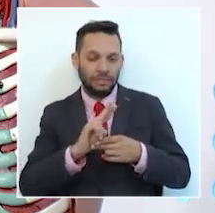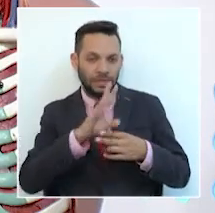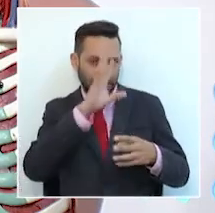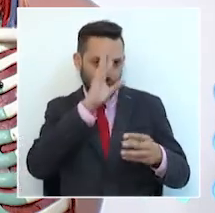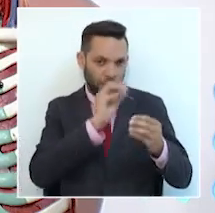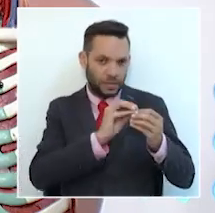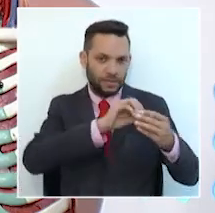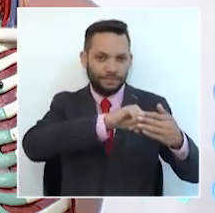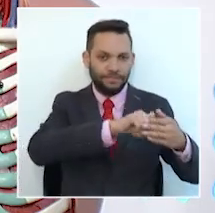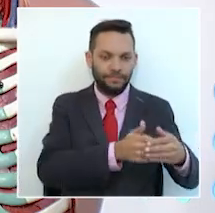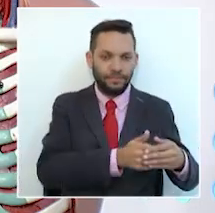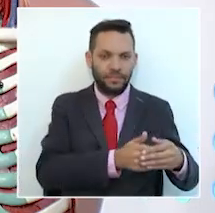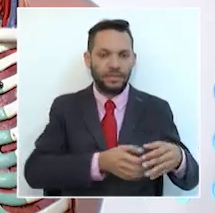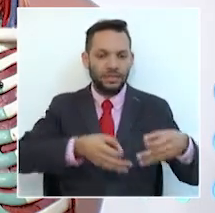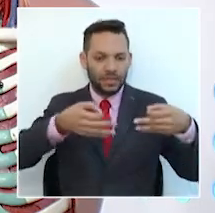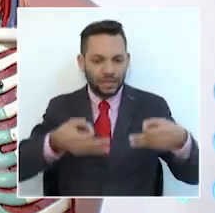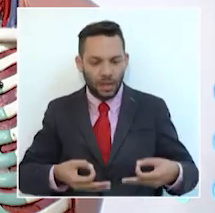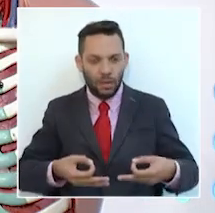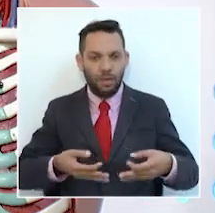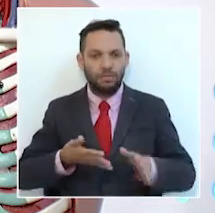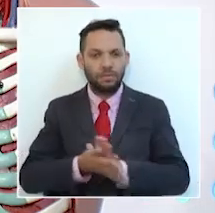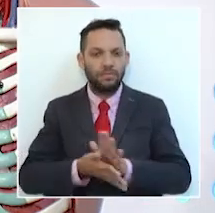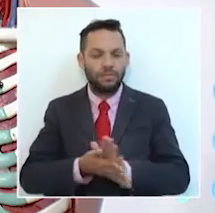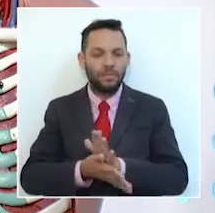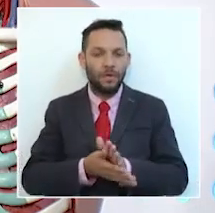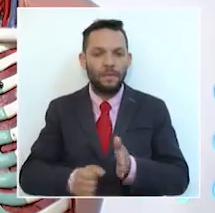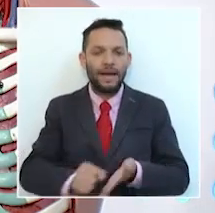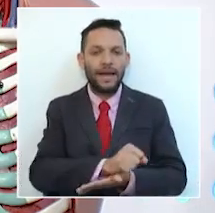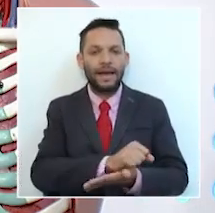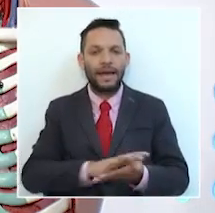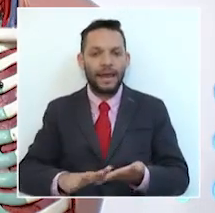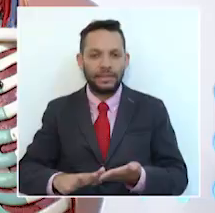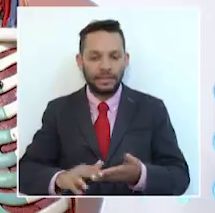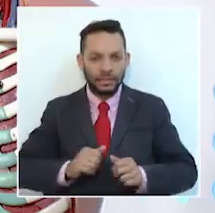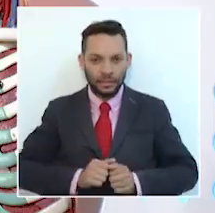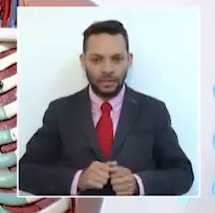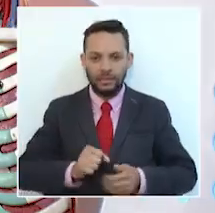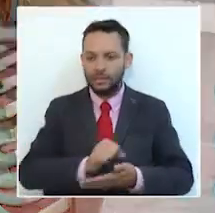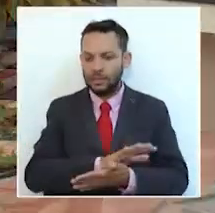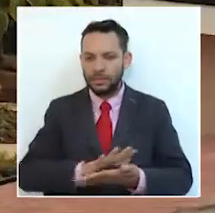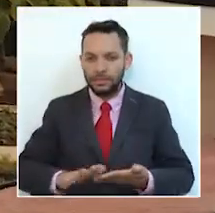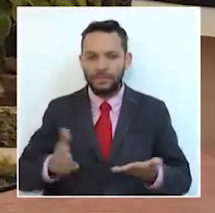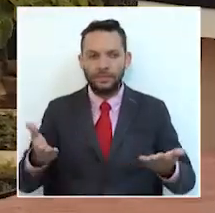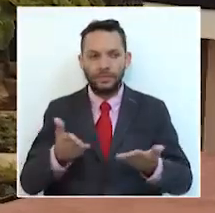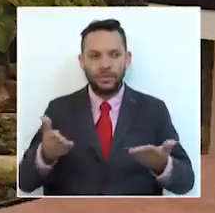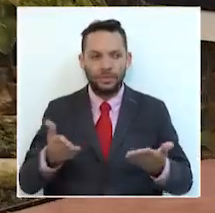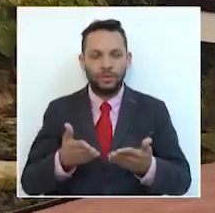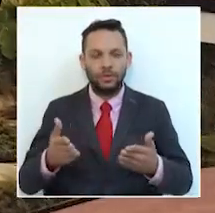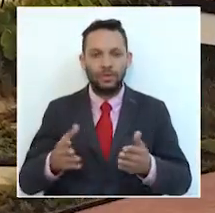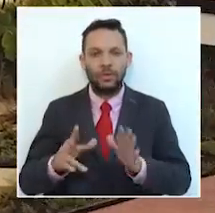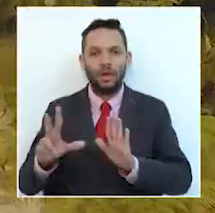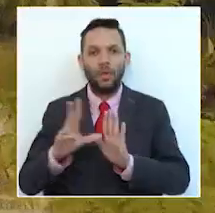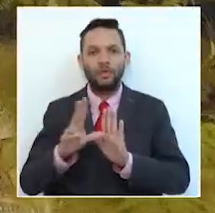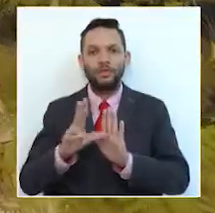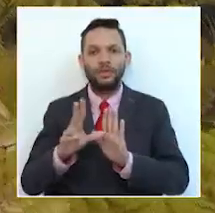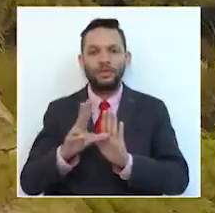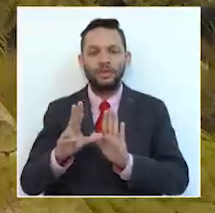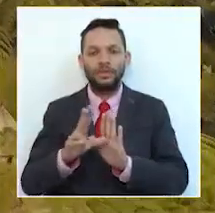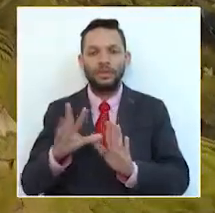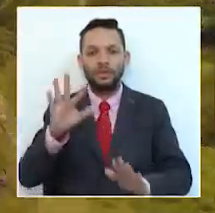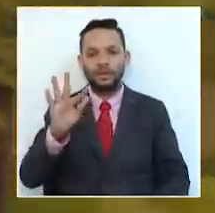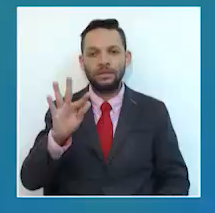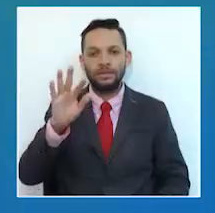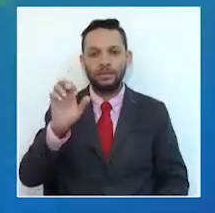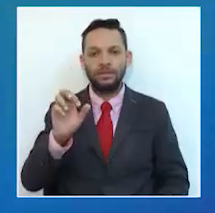para ofrecer este proceso académico sin ningún costo se va a llevar a cabo en termales del otoño y ahí ven ustedes